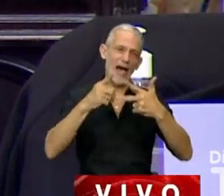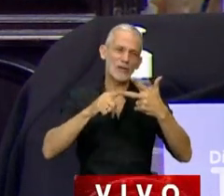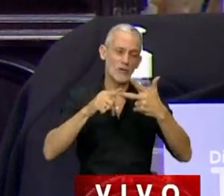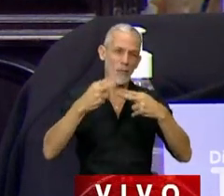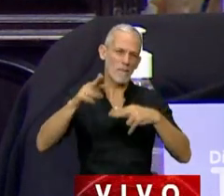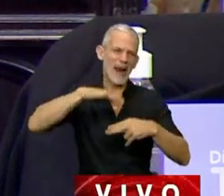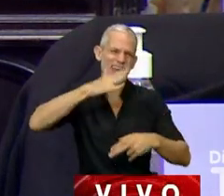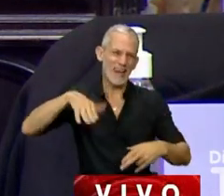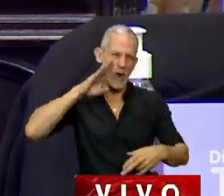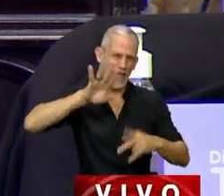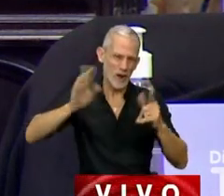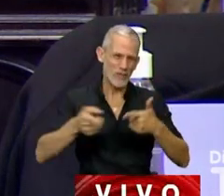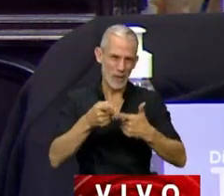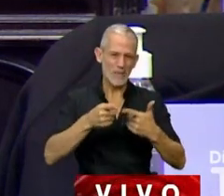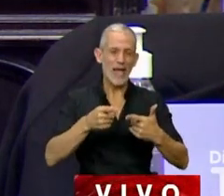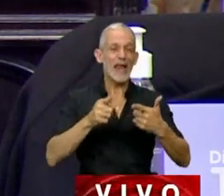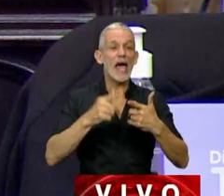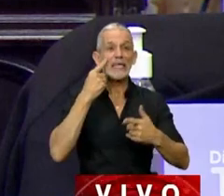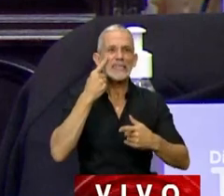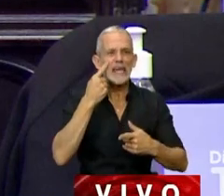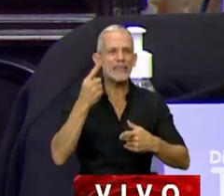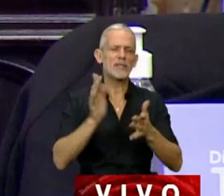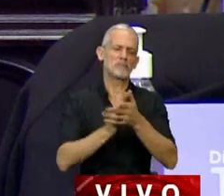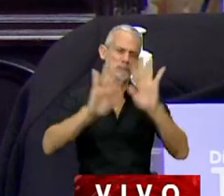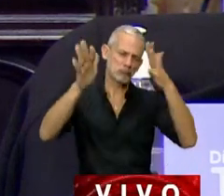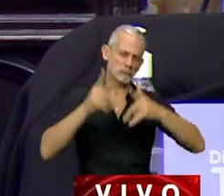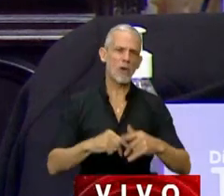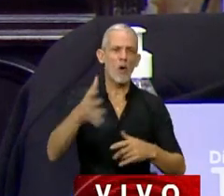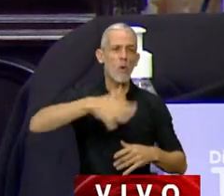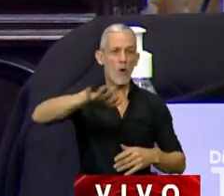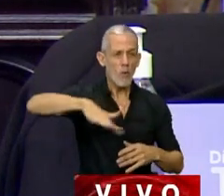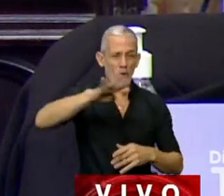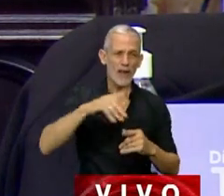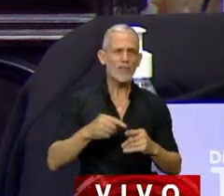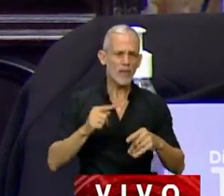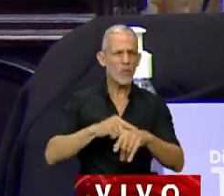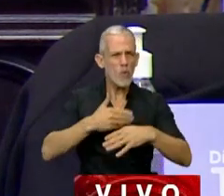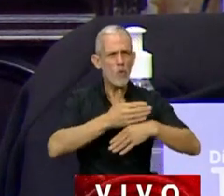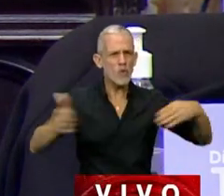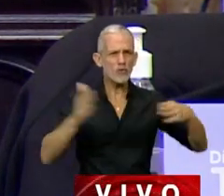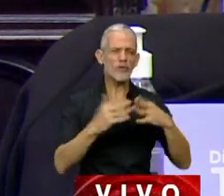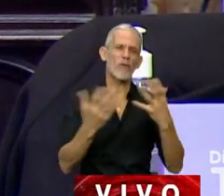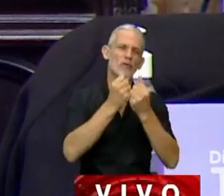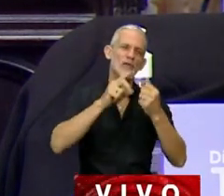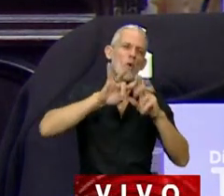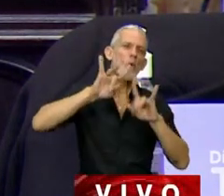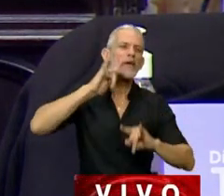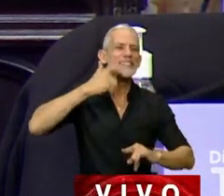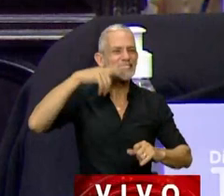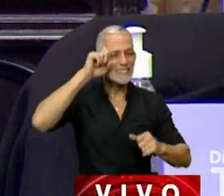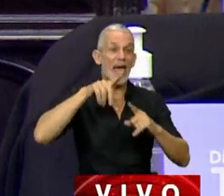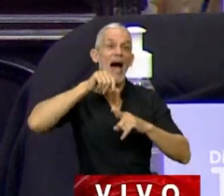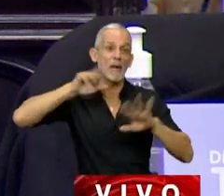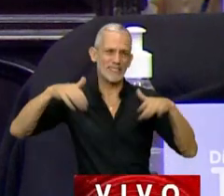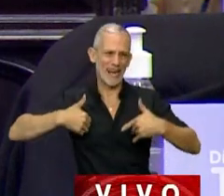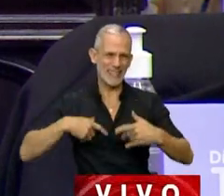todos los parques de Río Negro, también a todos los intendentes, las intendentas, las comunidades que participaron durante mucho tiempo, a la Fundación WISE, Aves Argentinas, hay que